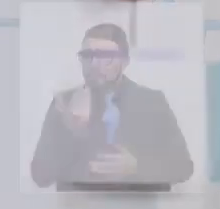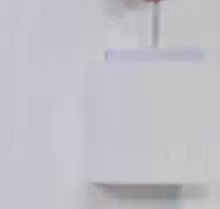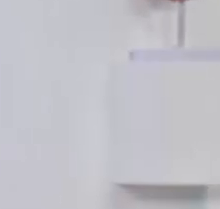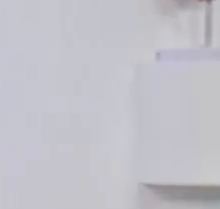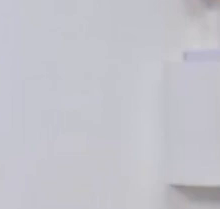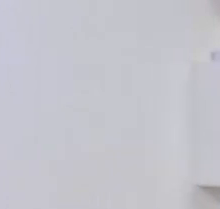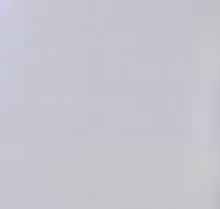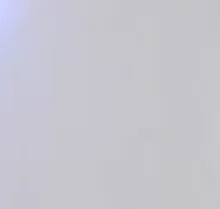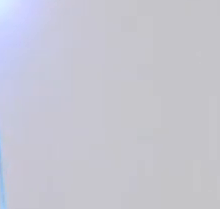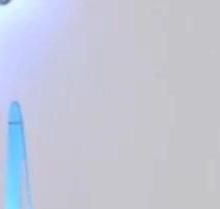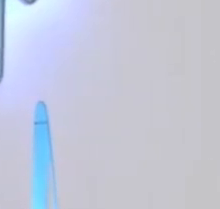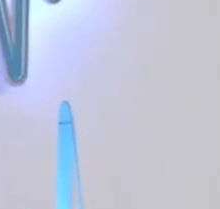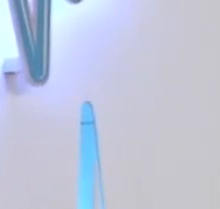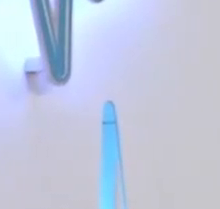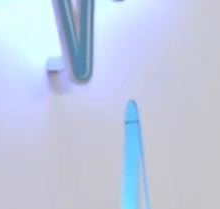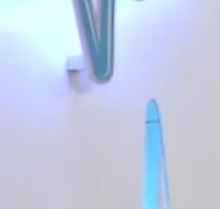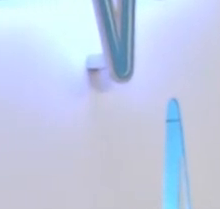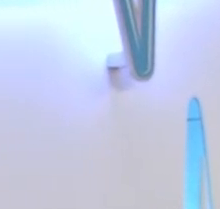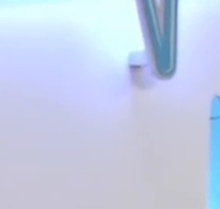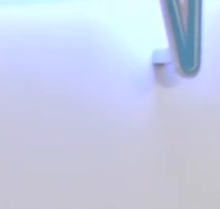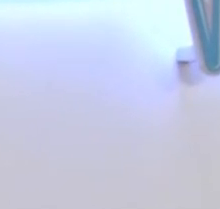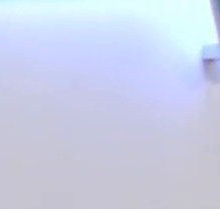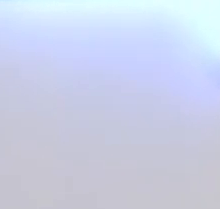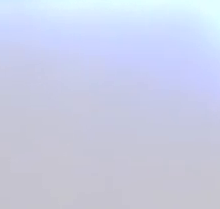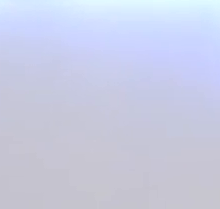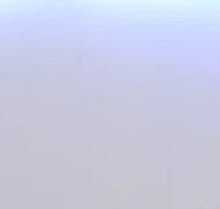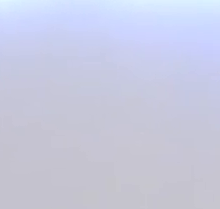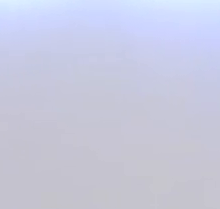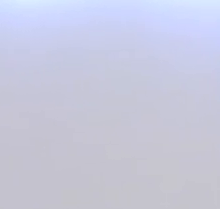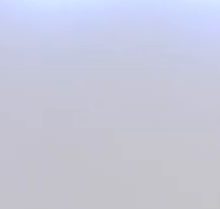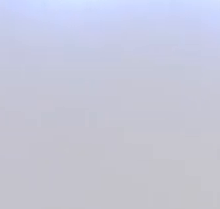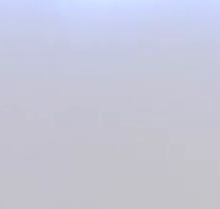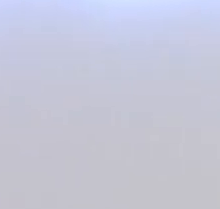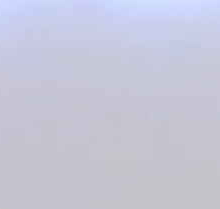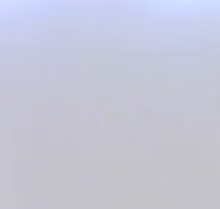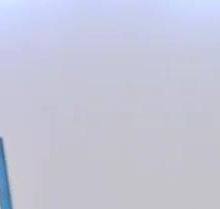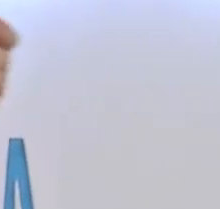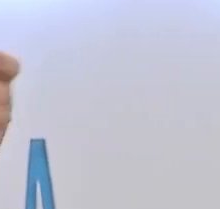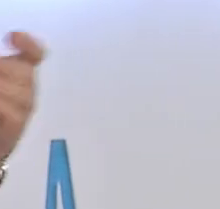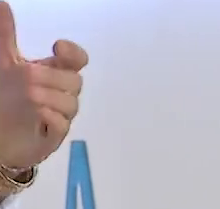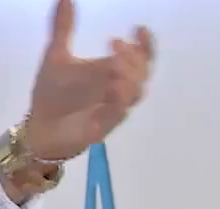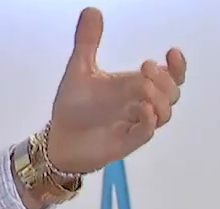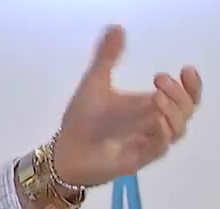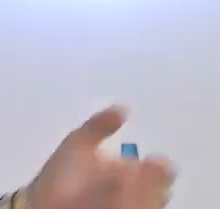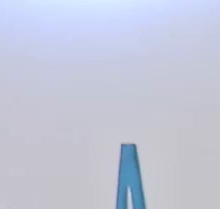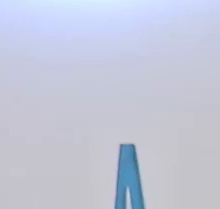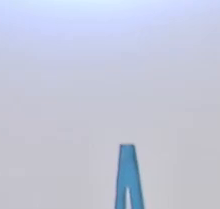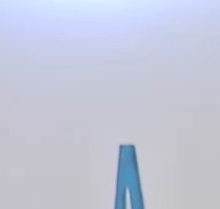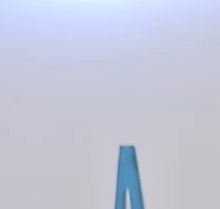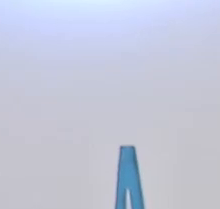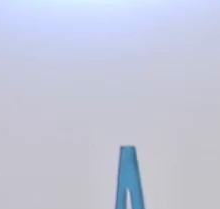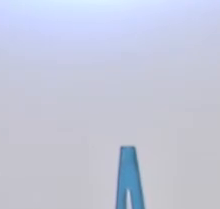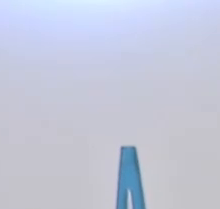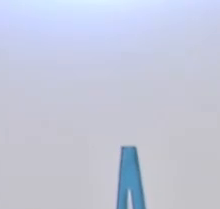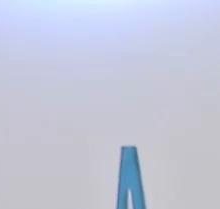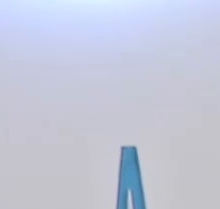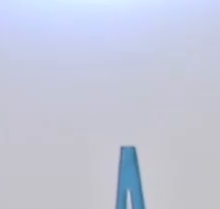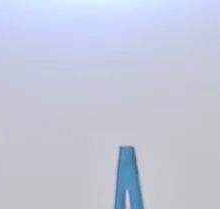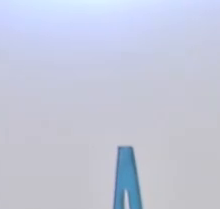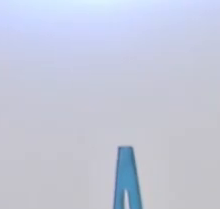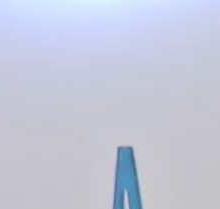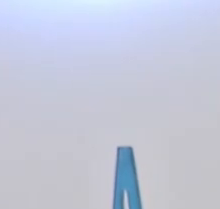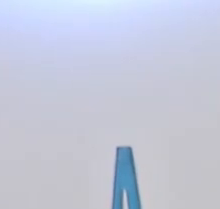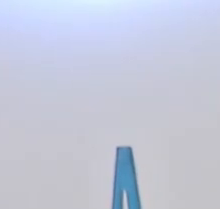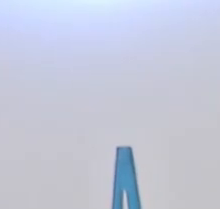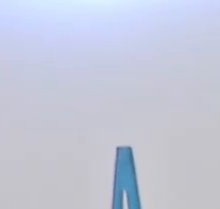esta época de Navidad, que quiero que todos ustedes entiendan que es una época como para reencontrar